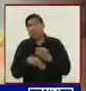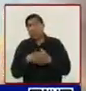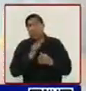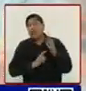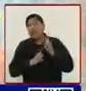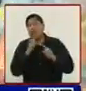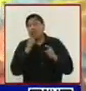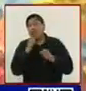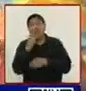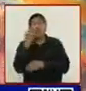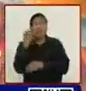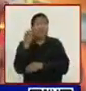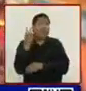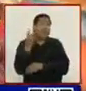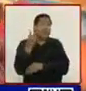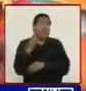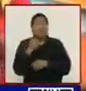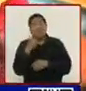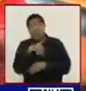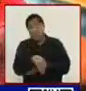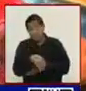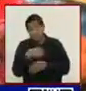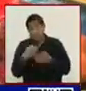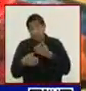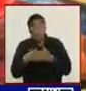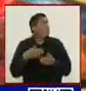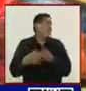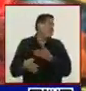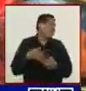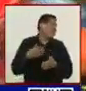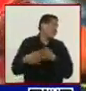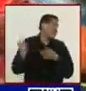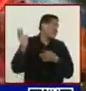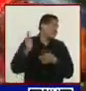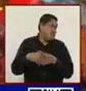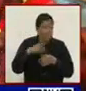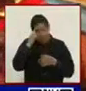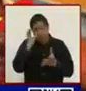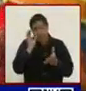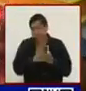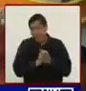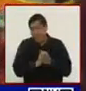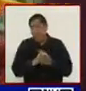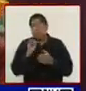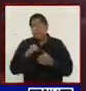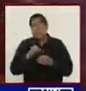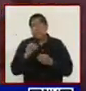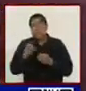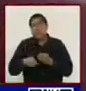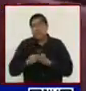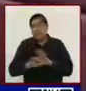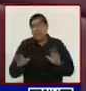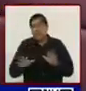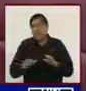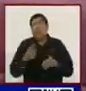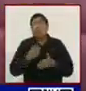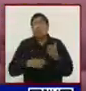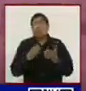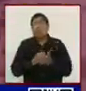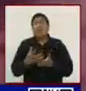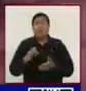dicen que tiene que ser al mediodía, otros en la noche, no importa la hora. No importa, tenemos que tener la creencia que sí se va a cumplir, ¿no? ¿Usted qué se ha